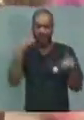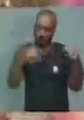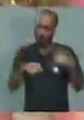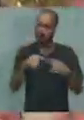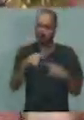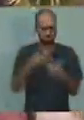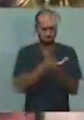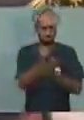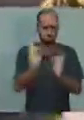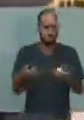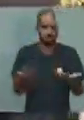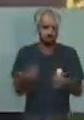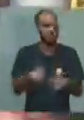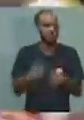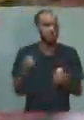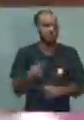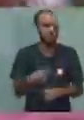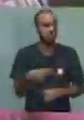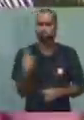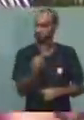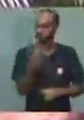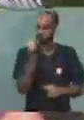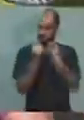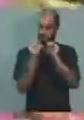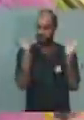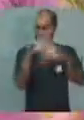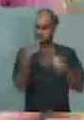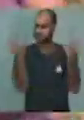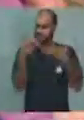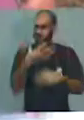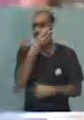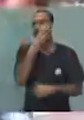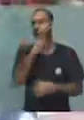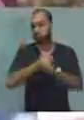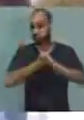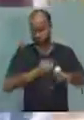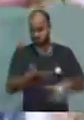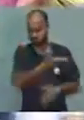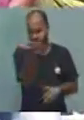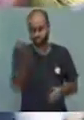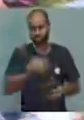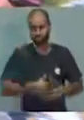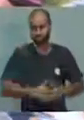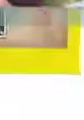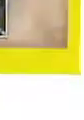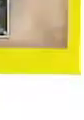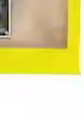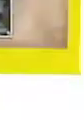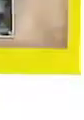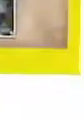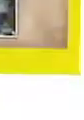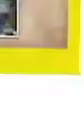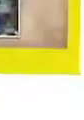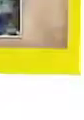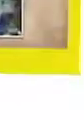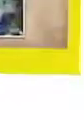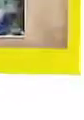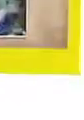patria y este no podía ser diferente. ¿Saben por qué? Porque somos, y que no lo dude nadie, ¡Jóvenes por la Vida!